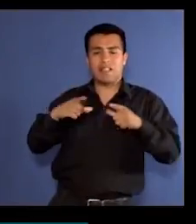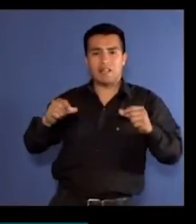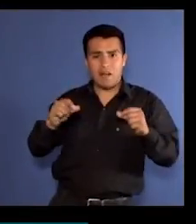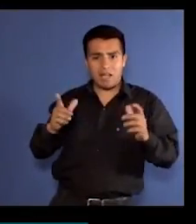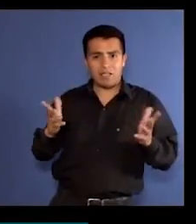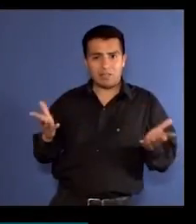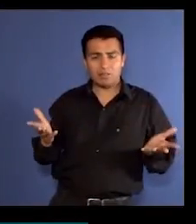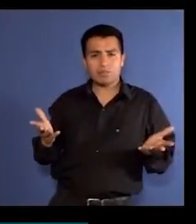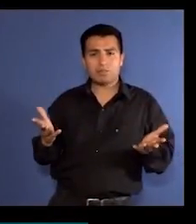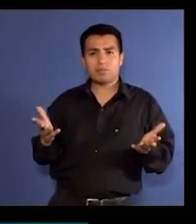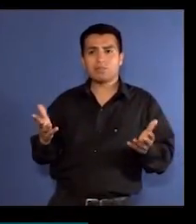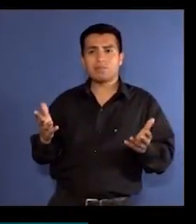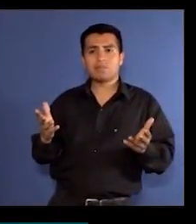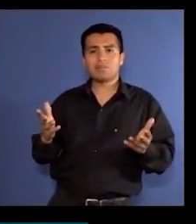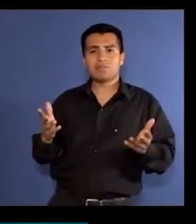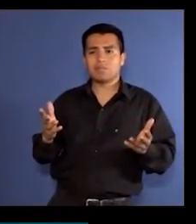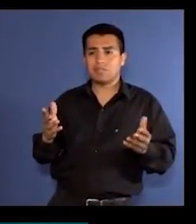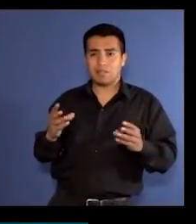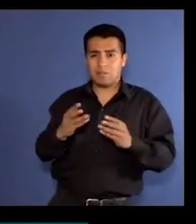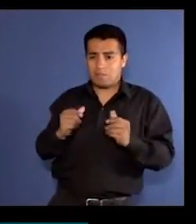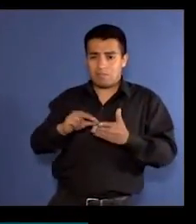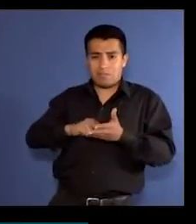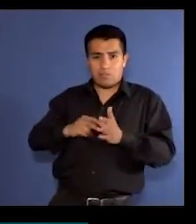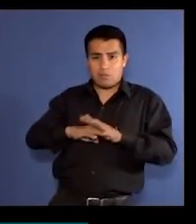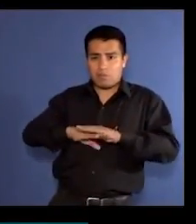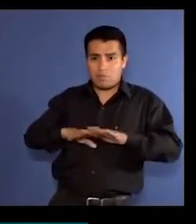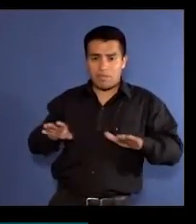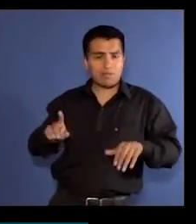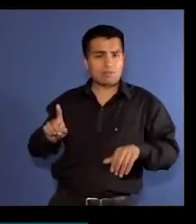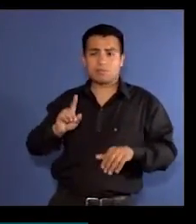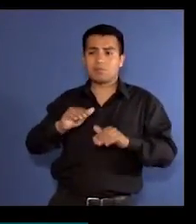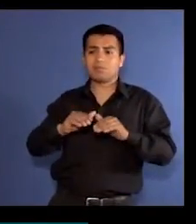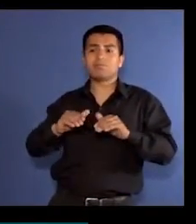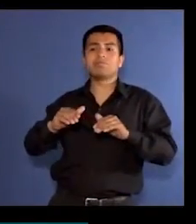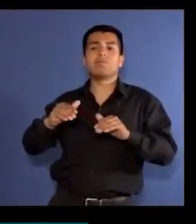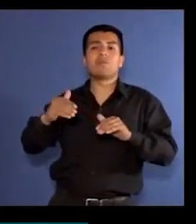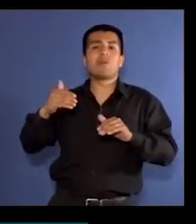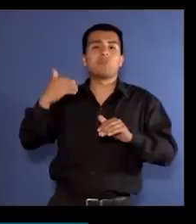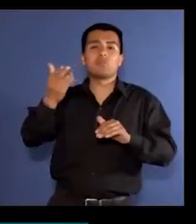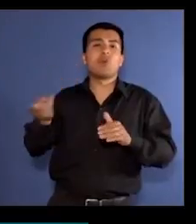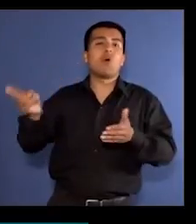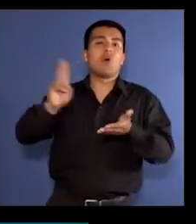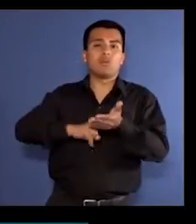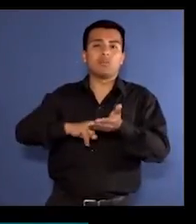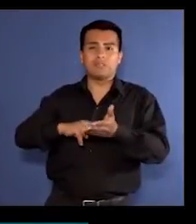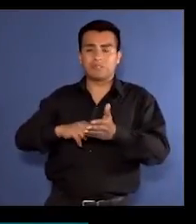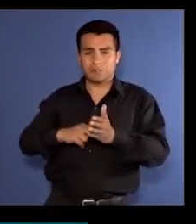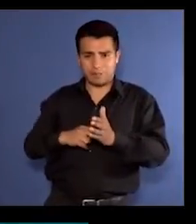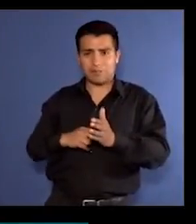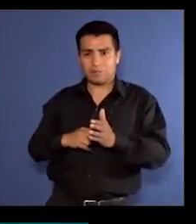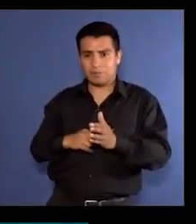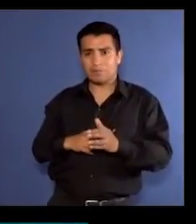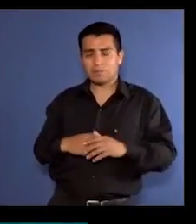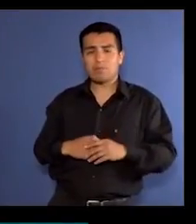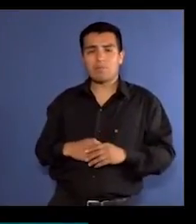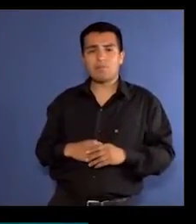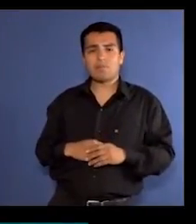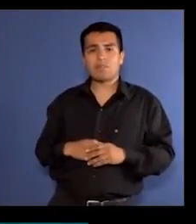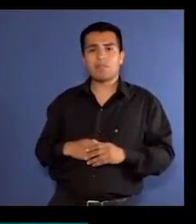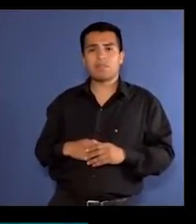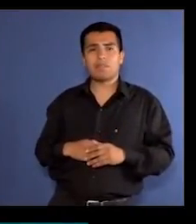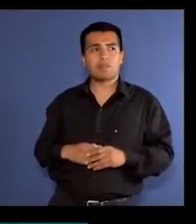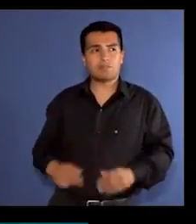pateado un poquito la crisis para adelante, aumentando enormemente el costo fiscal,